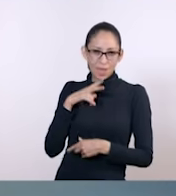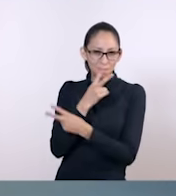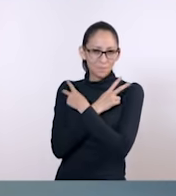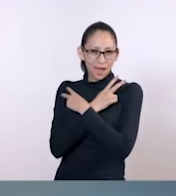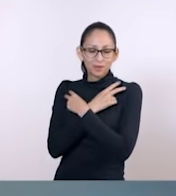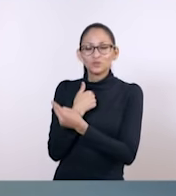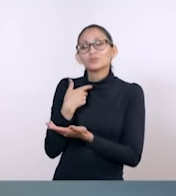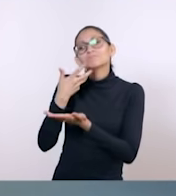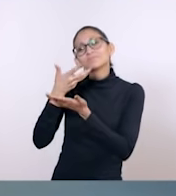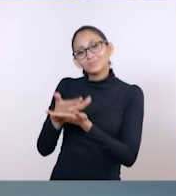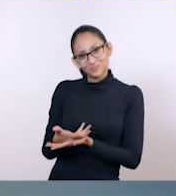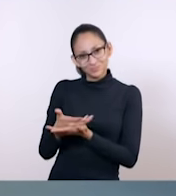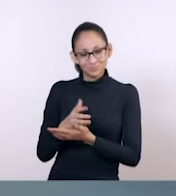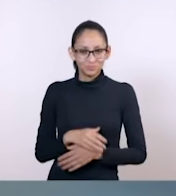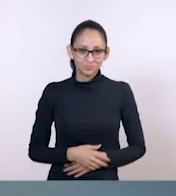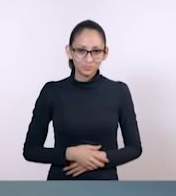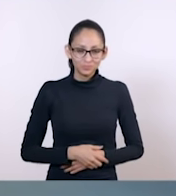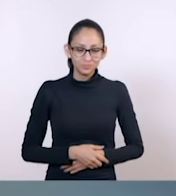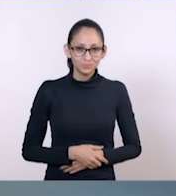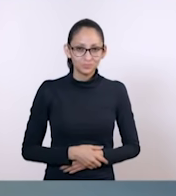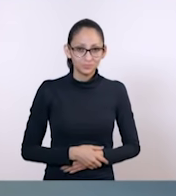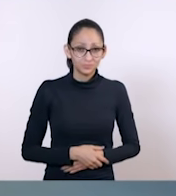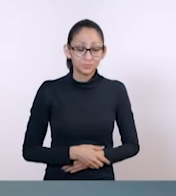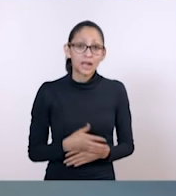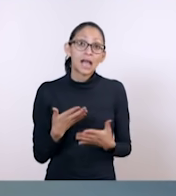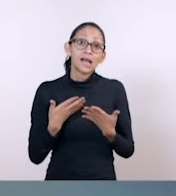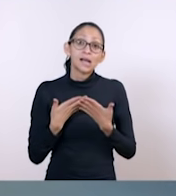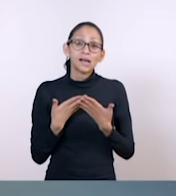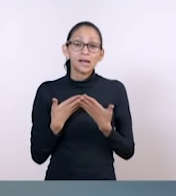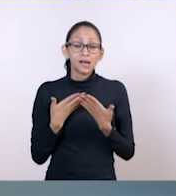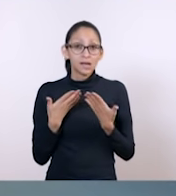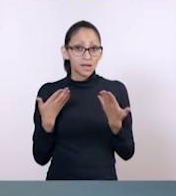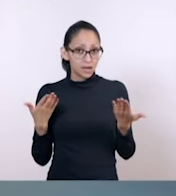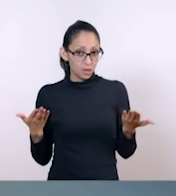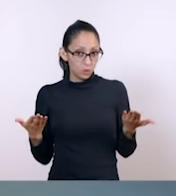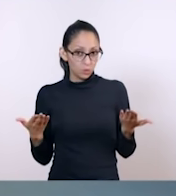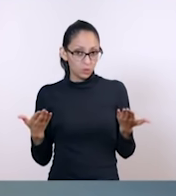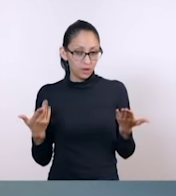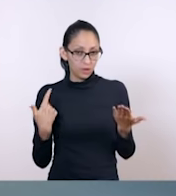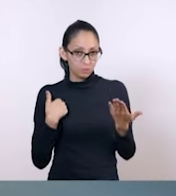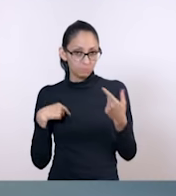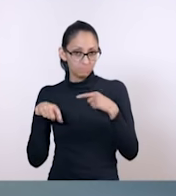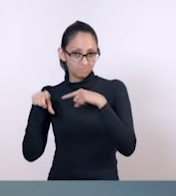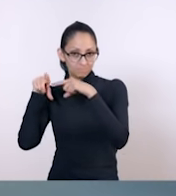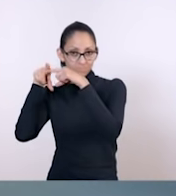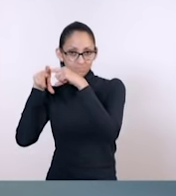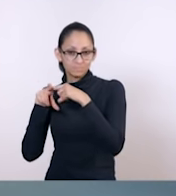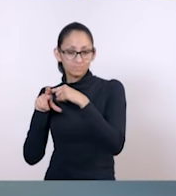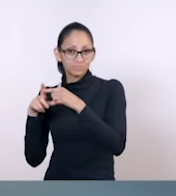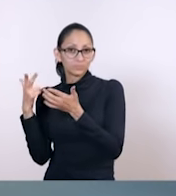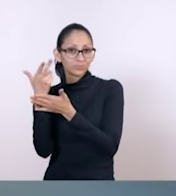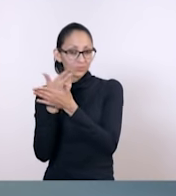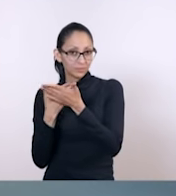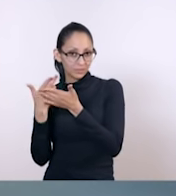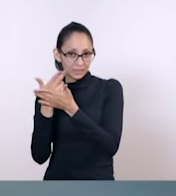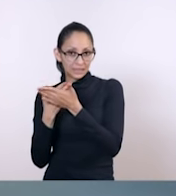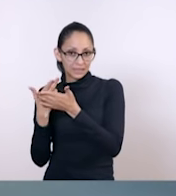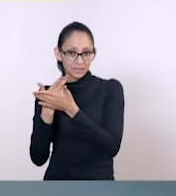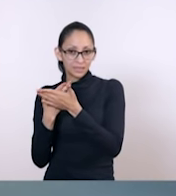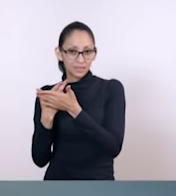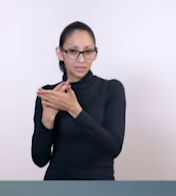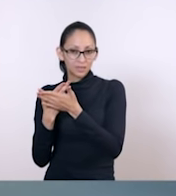Eso es muy importante. Y ahora voy a colgar el dibujo